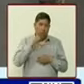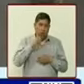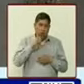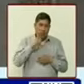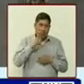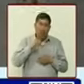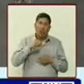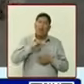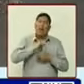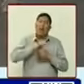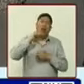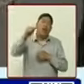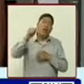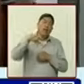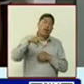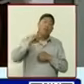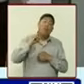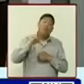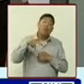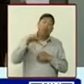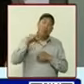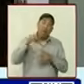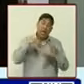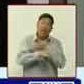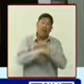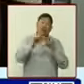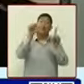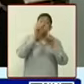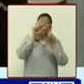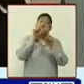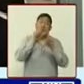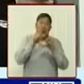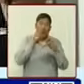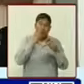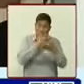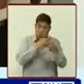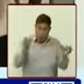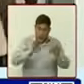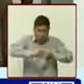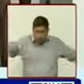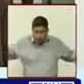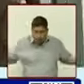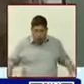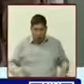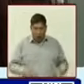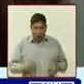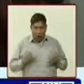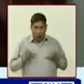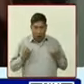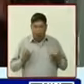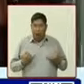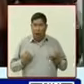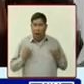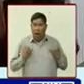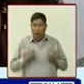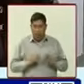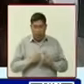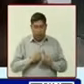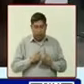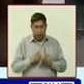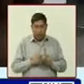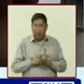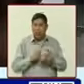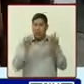de la Isla, ingresaron a un alojamiento donde se encontró que en una de las habitaciones se encontraba una adolescente en estado de gestación